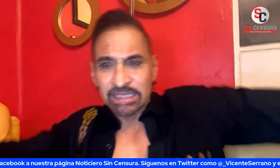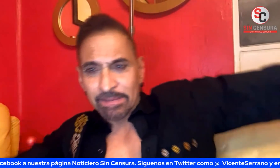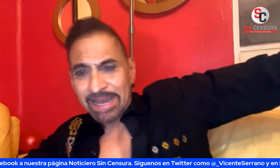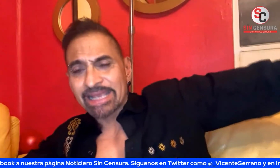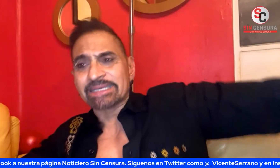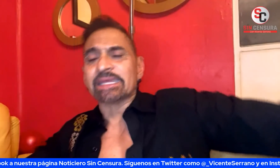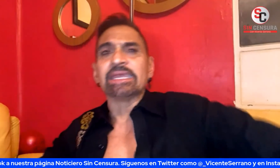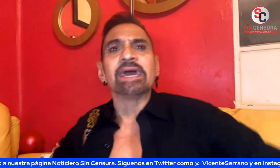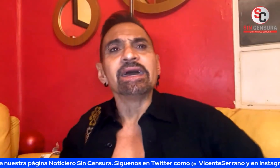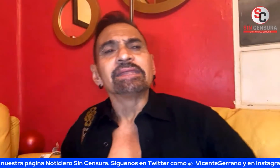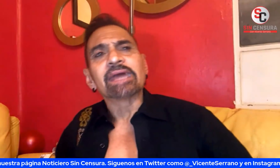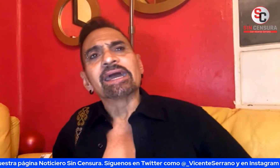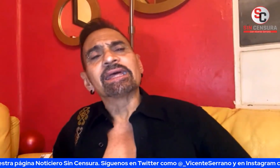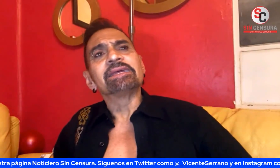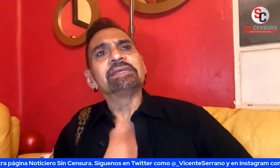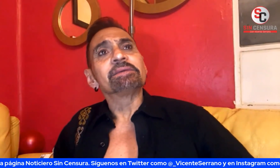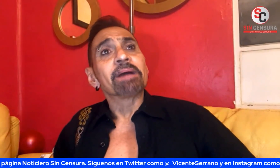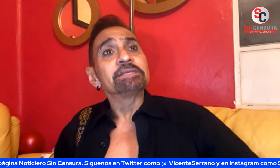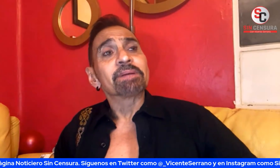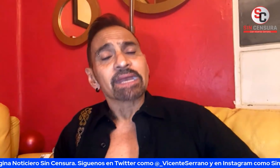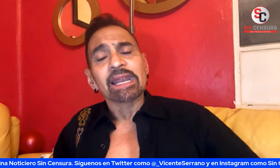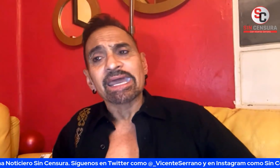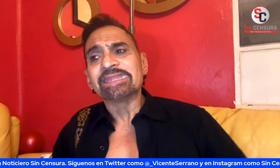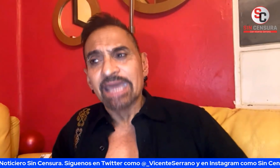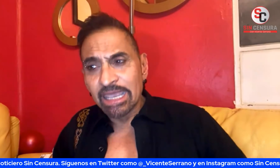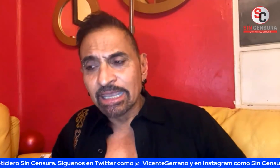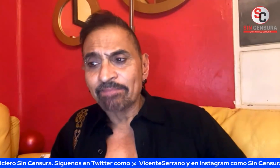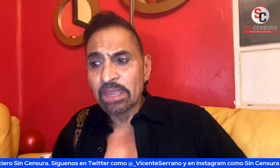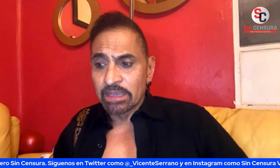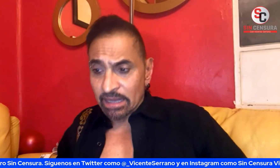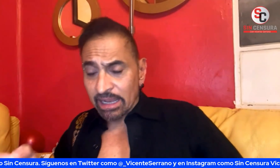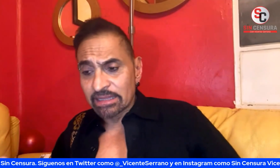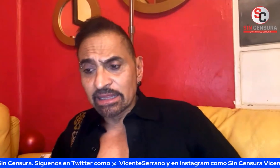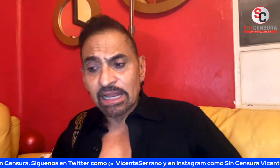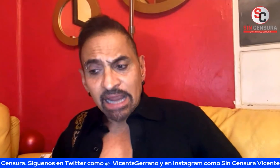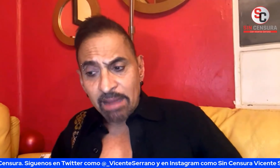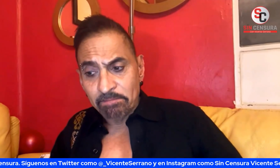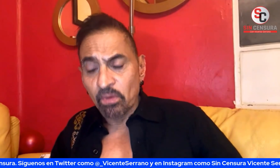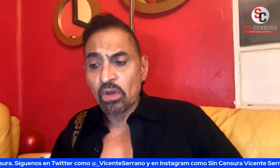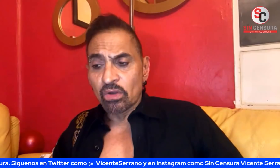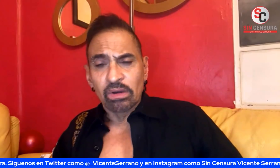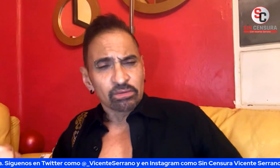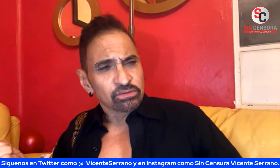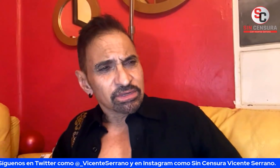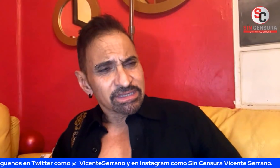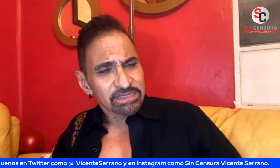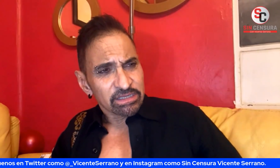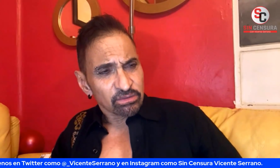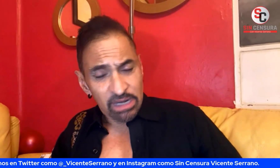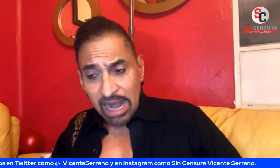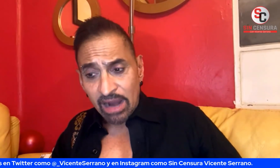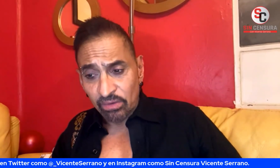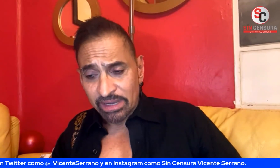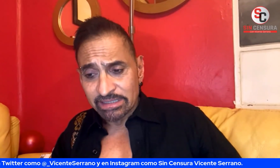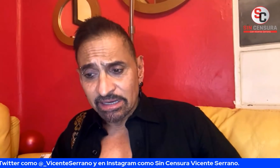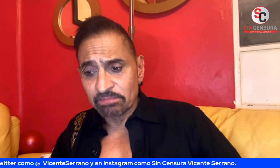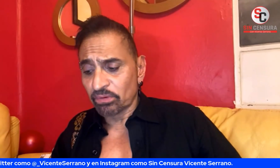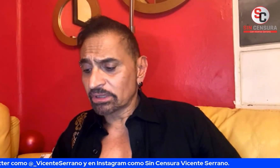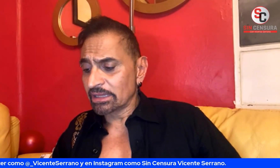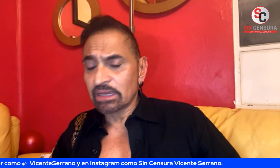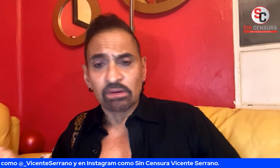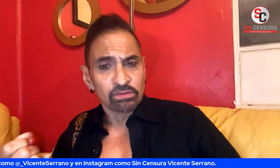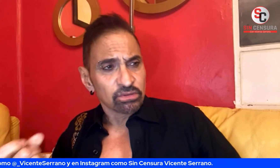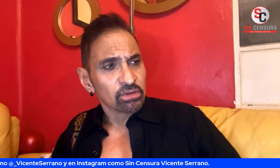ese desnivel que se tenía tan grande en este país para que la gente aquí y la gente del campo, con la cuestión que está haciendo en el agro, que es